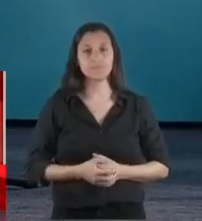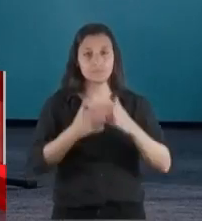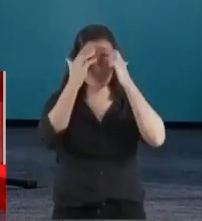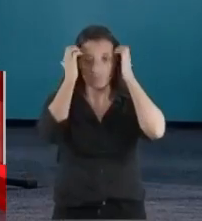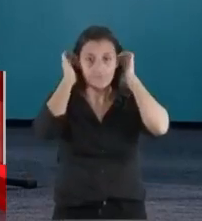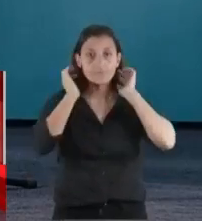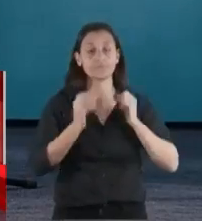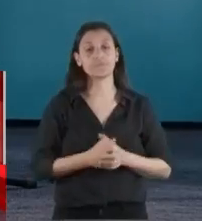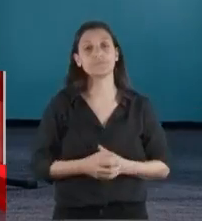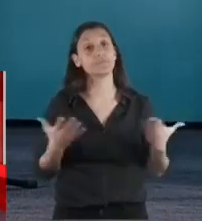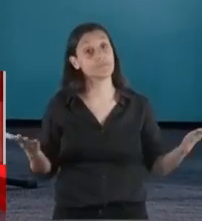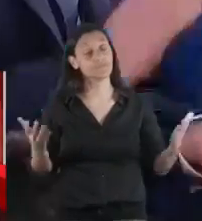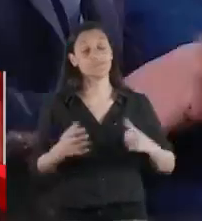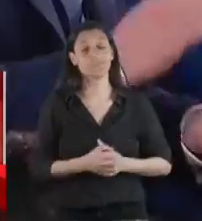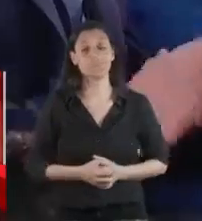Bueno,